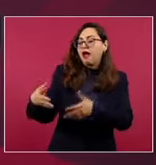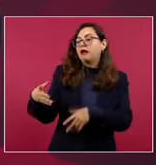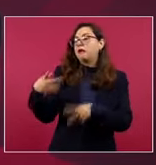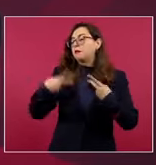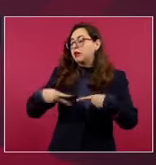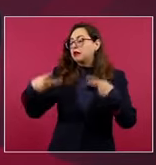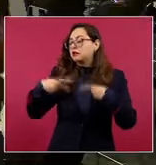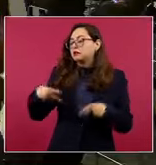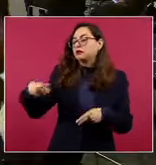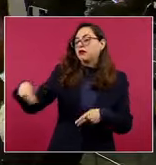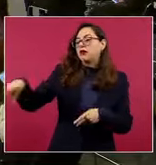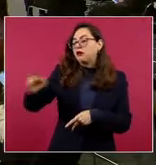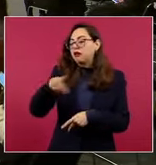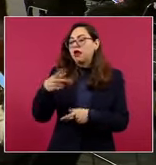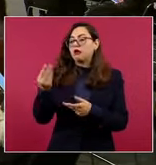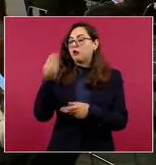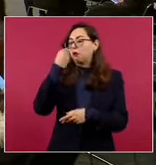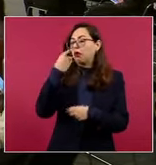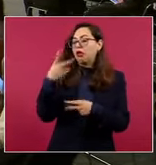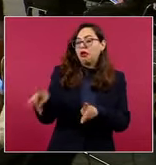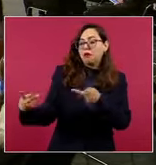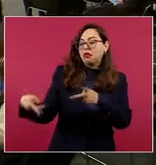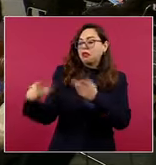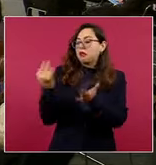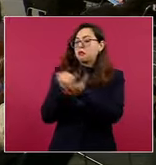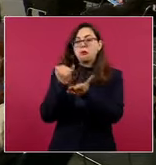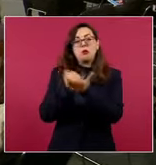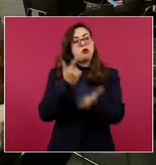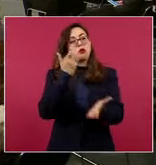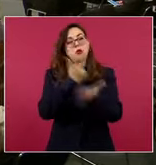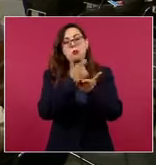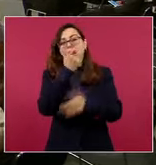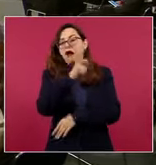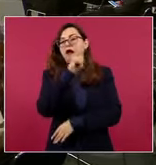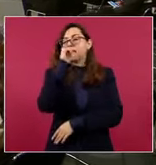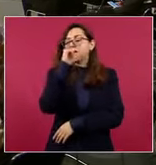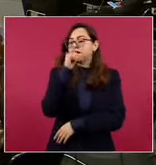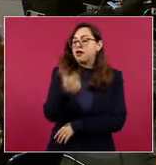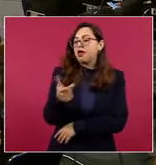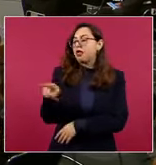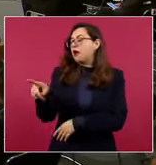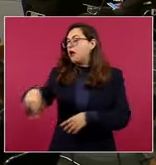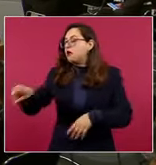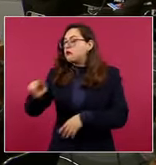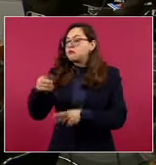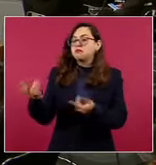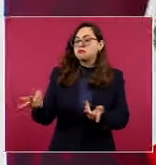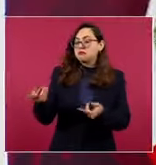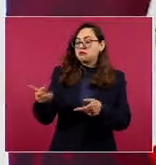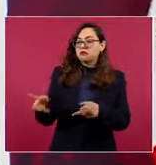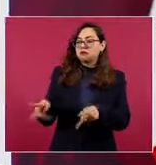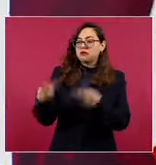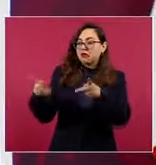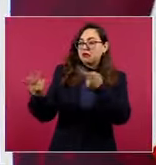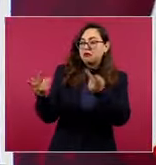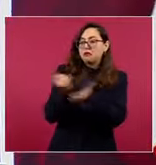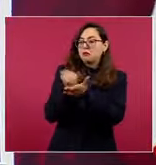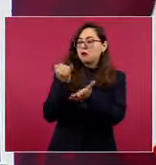impuestos, que los que se dedicaban a la economía informal no pagaban impuestos.